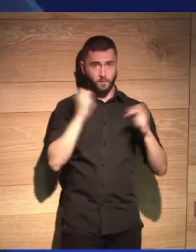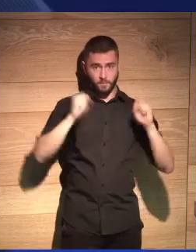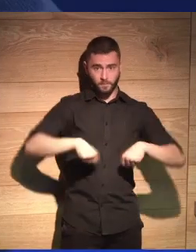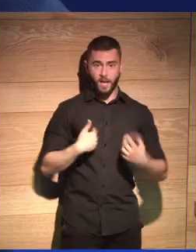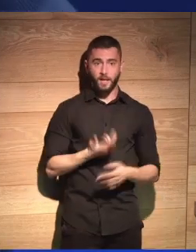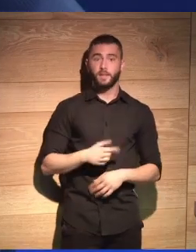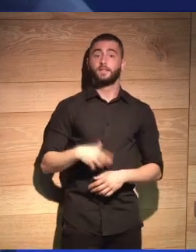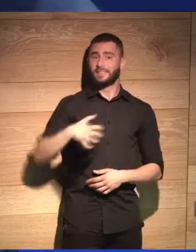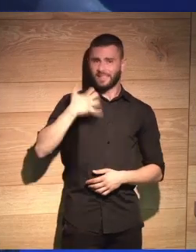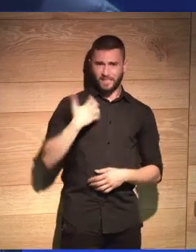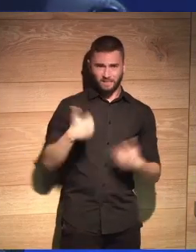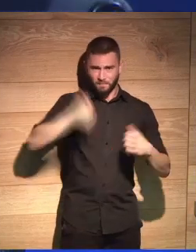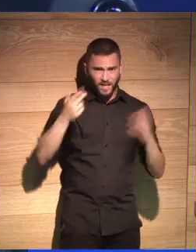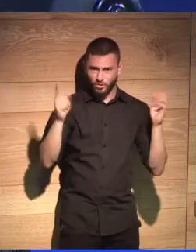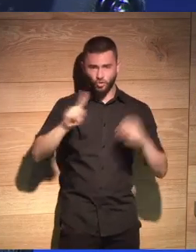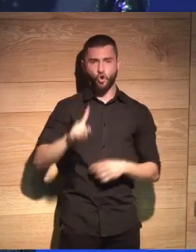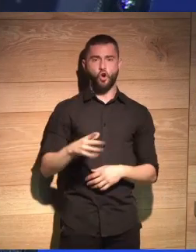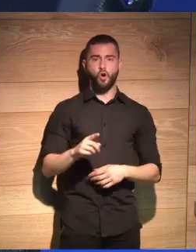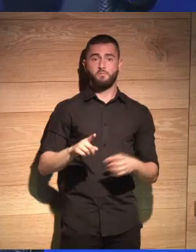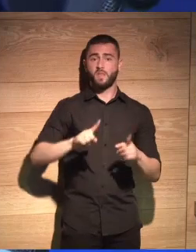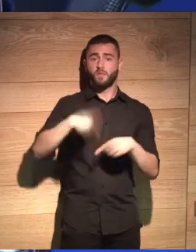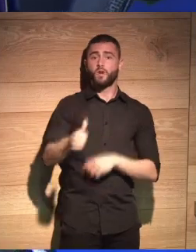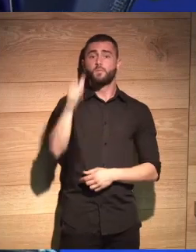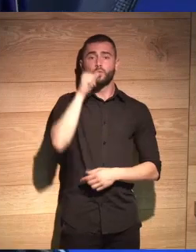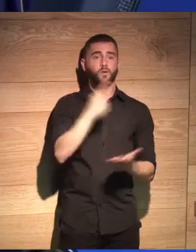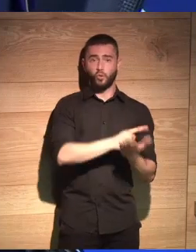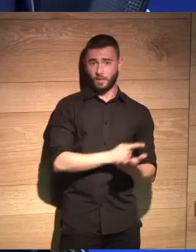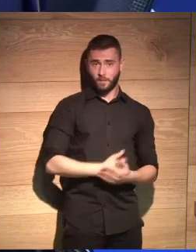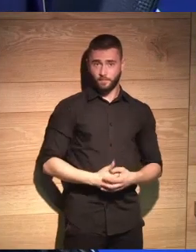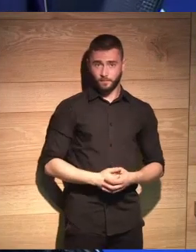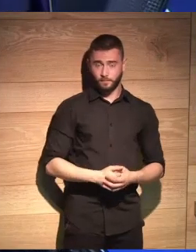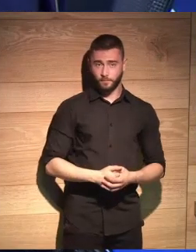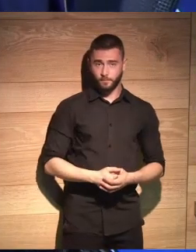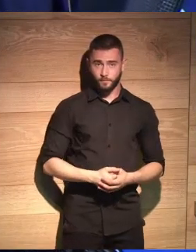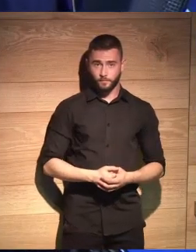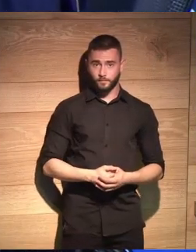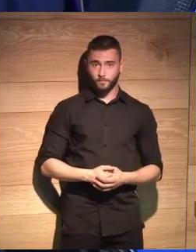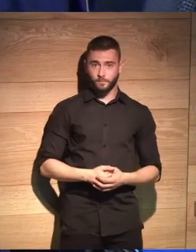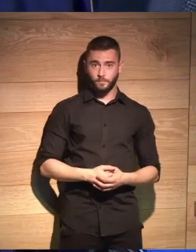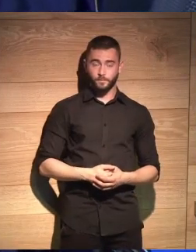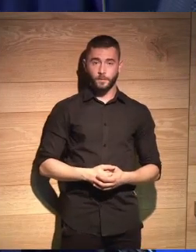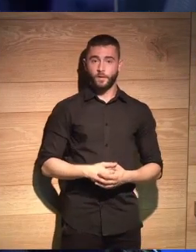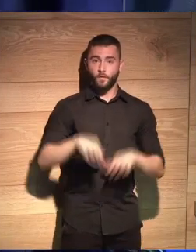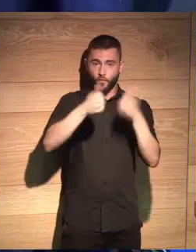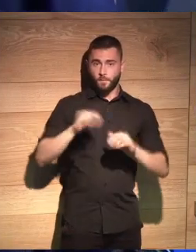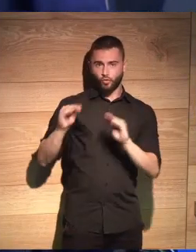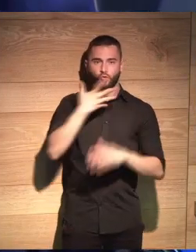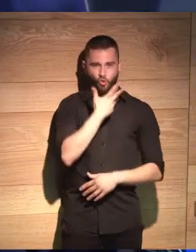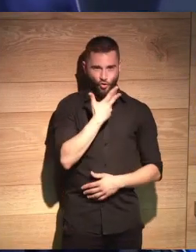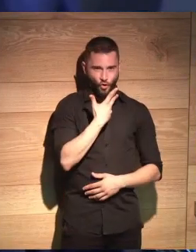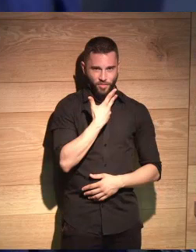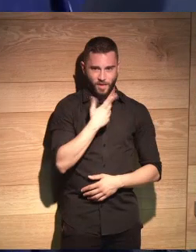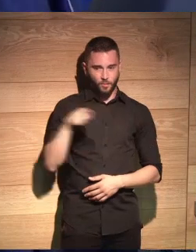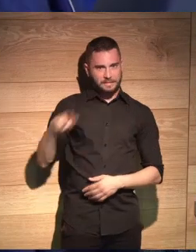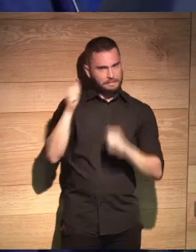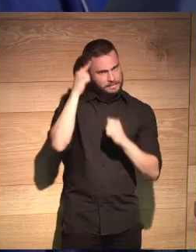solicitudes, no más quejas, y después se mete el dedo en la boca nuevamente. Conocemos ese lado suyo. Cuando su cabecita terca